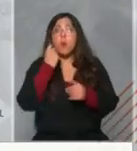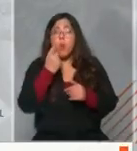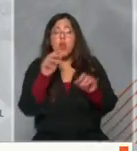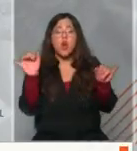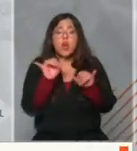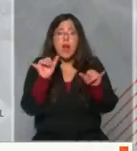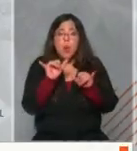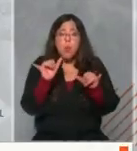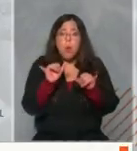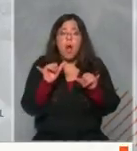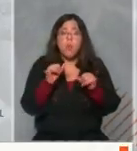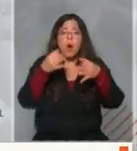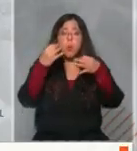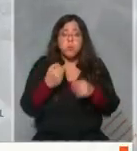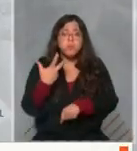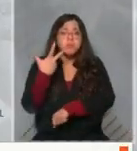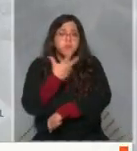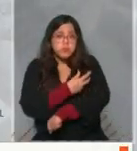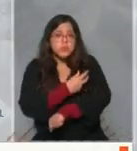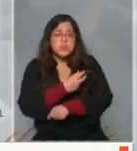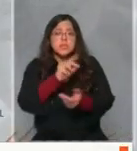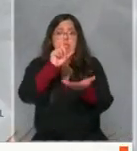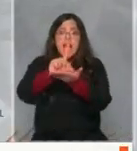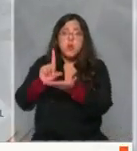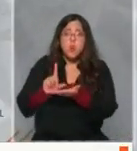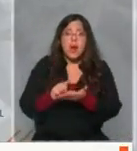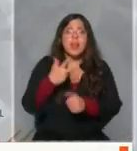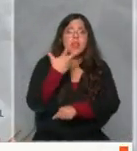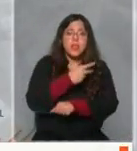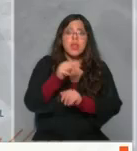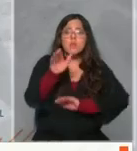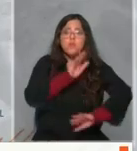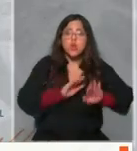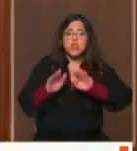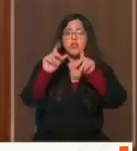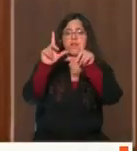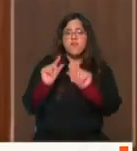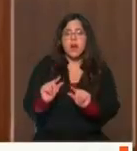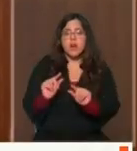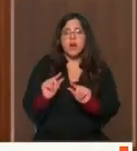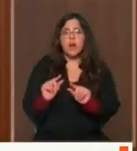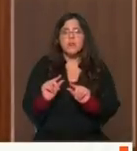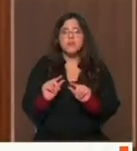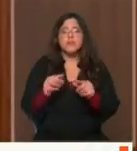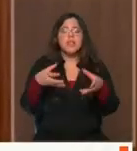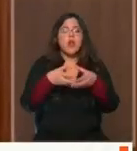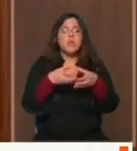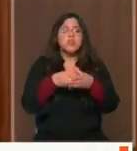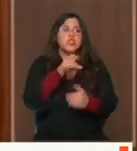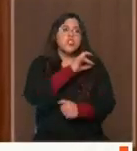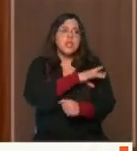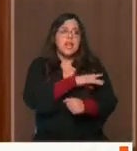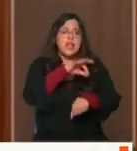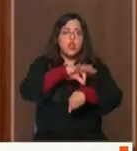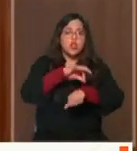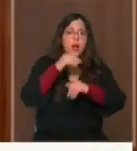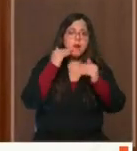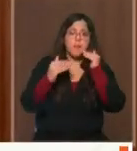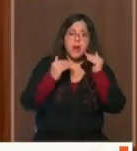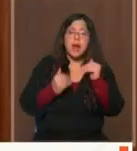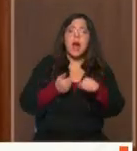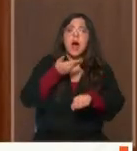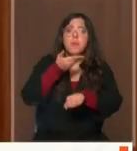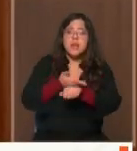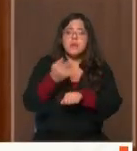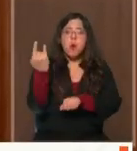guaguas que reciben el medicamento en vacunatorios, donde la protección aún es baja. Desde la Sociedad Chilena de Pediatría seguimos llamando en